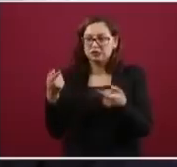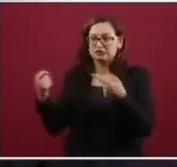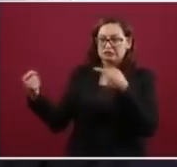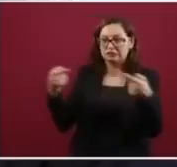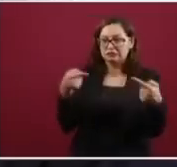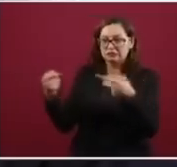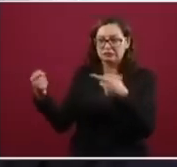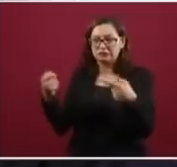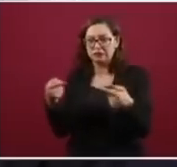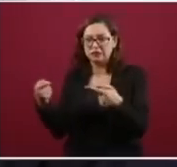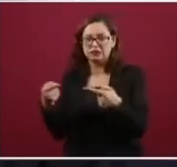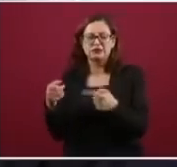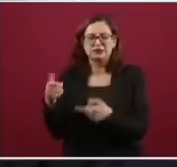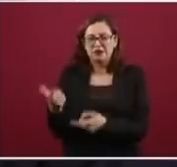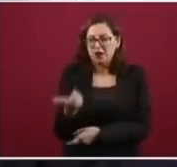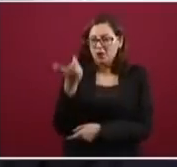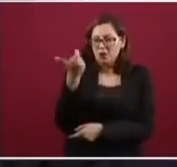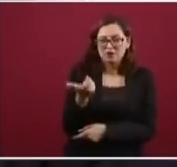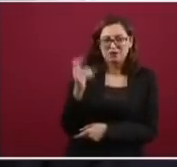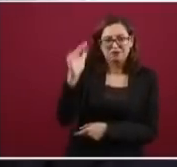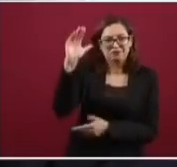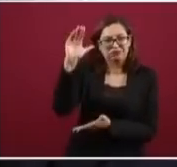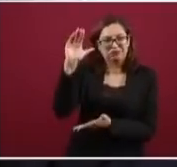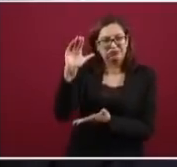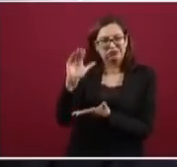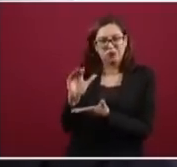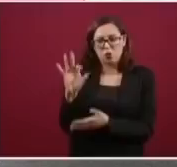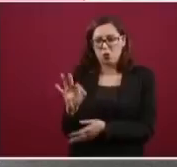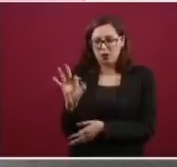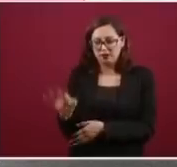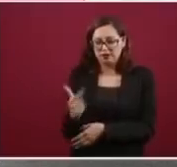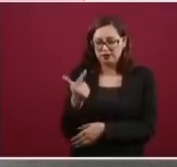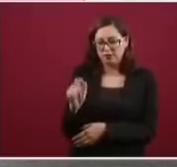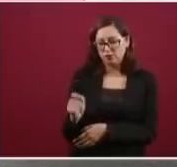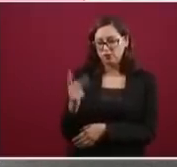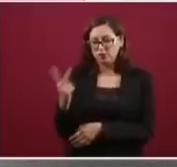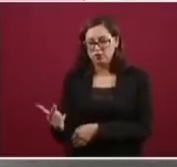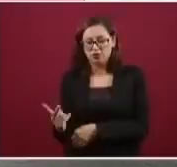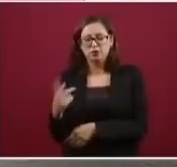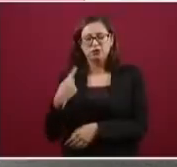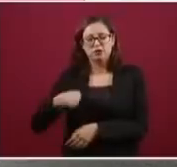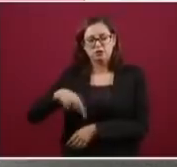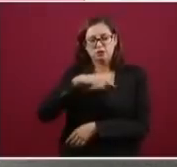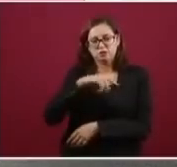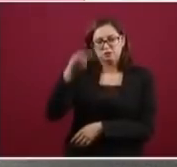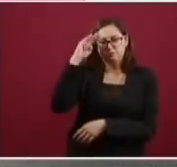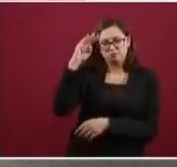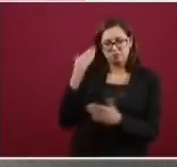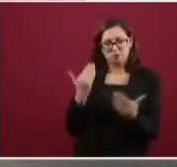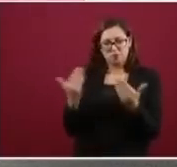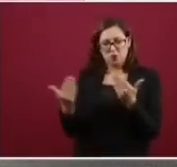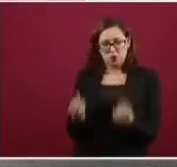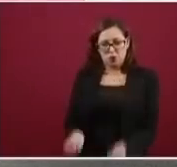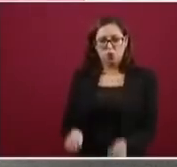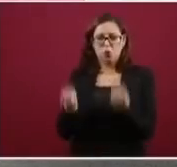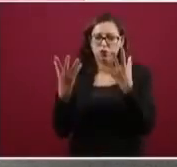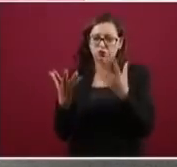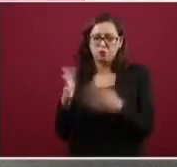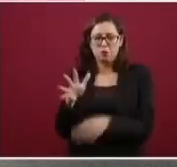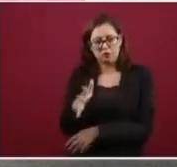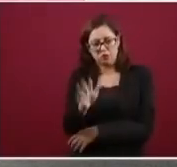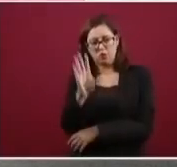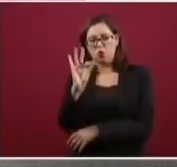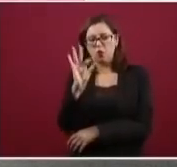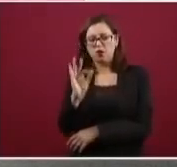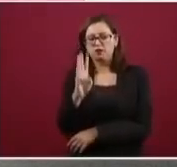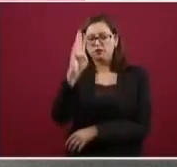47 2 dólares por barril y entonces decidimos ser muy prudentes y poner 49 dólares por barril si ustedes chequen el precio del